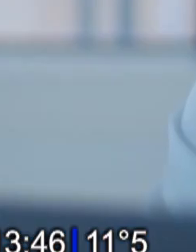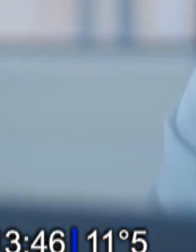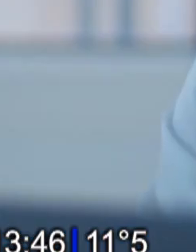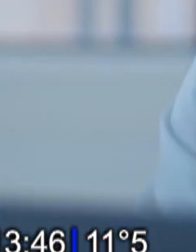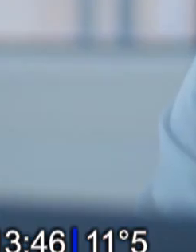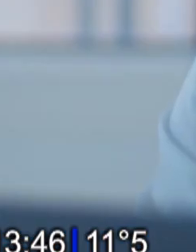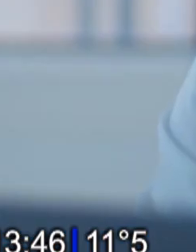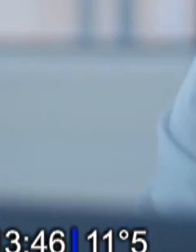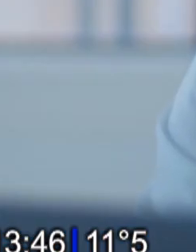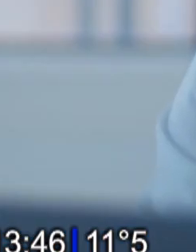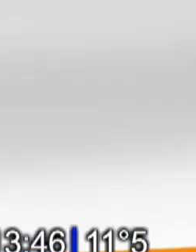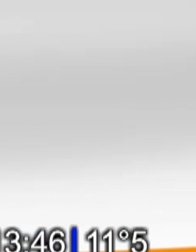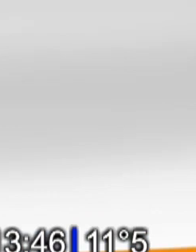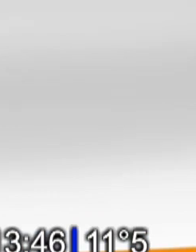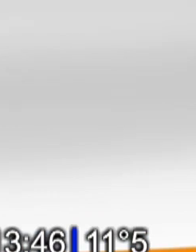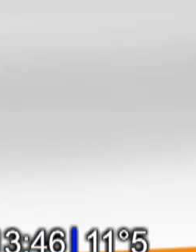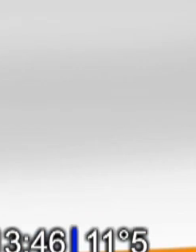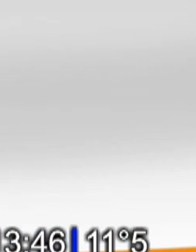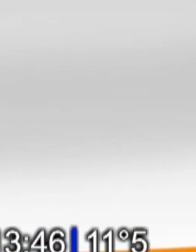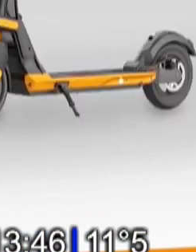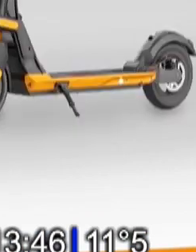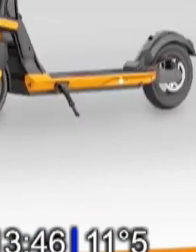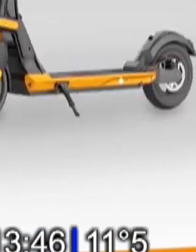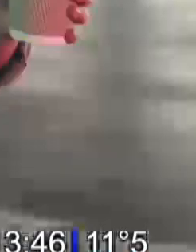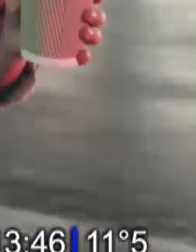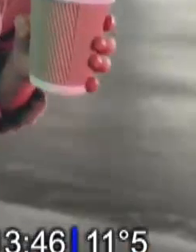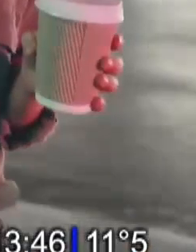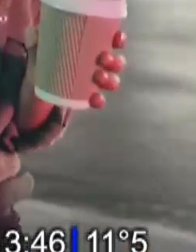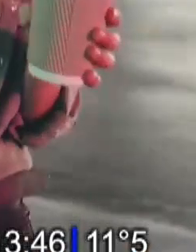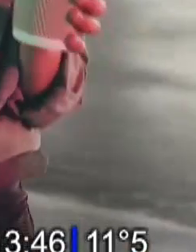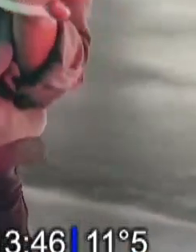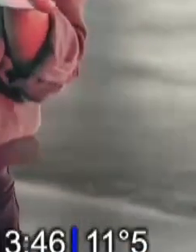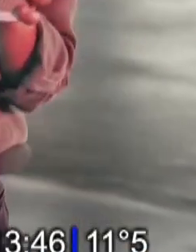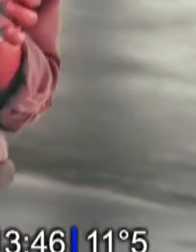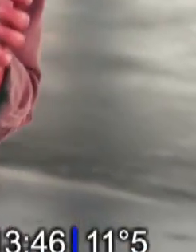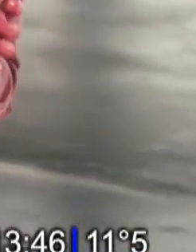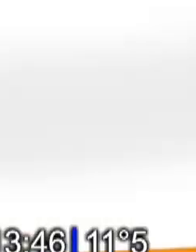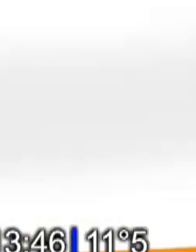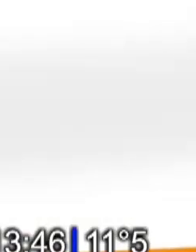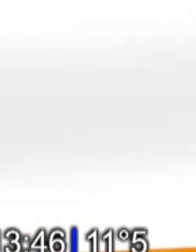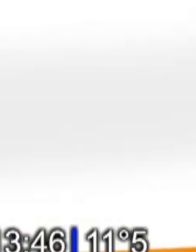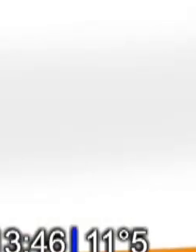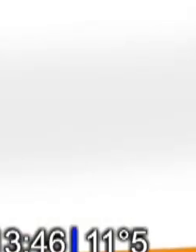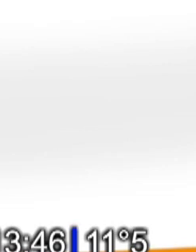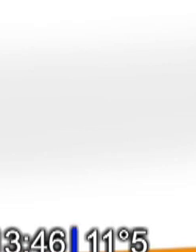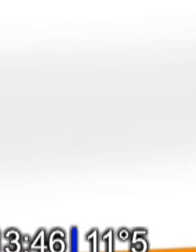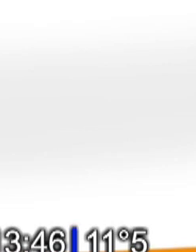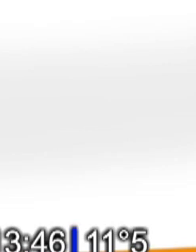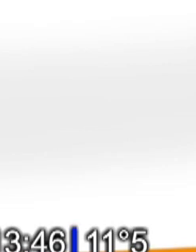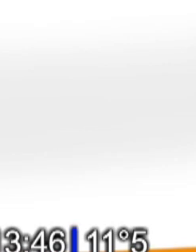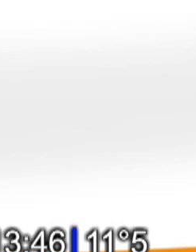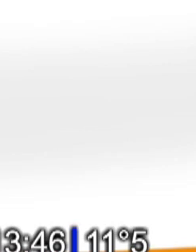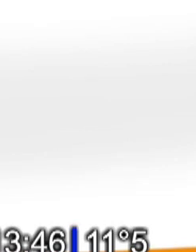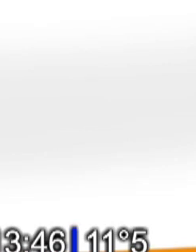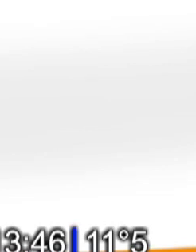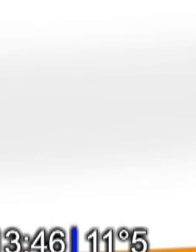Estamos en todas con vos. ¿Necesitas una moto, bici o monopatín? Visítanos. Tenemos las mejores marcas: Yamaha, Benelli,